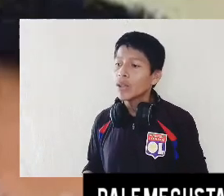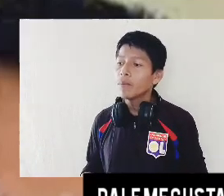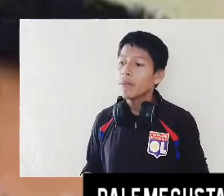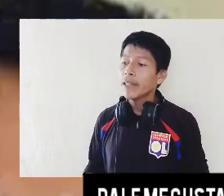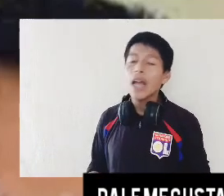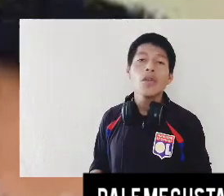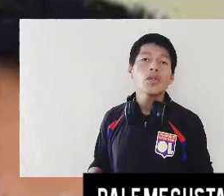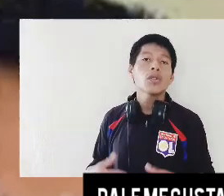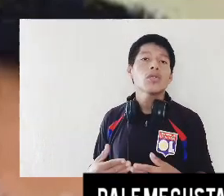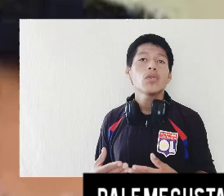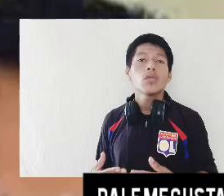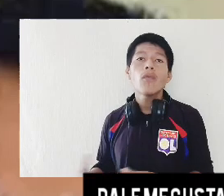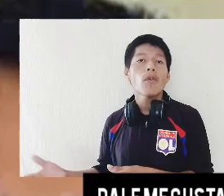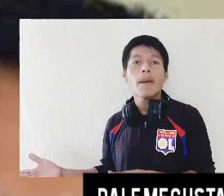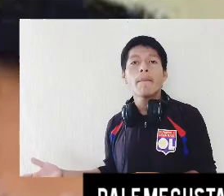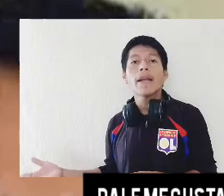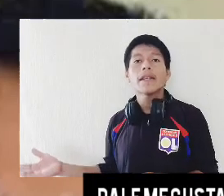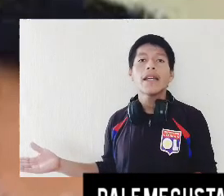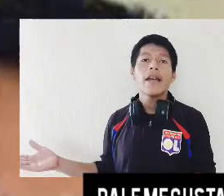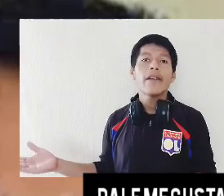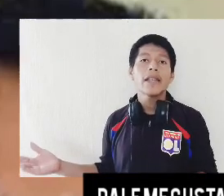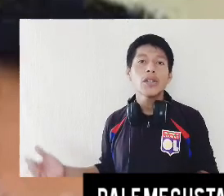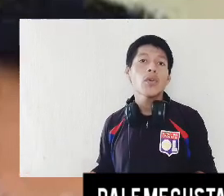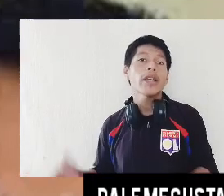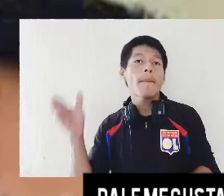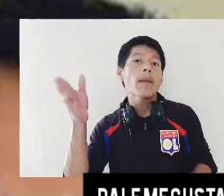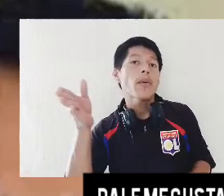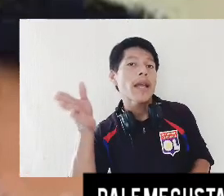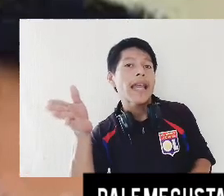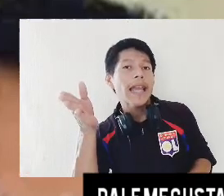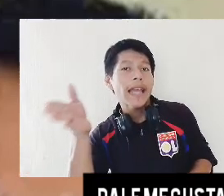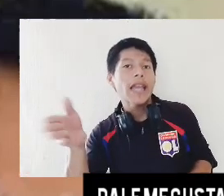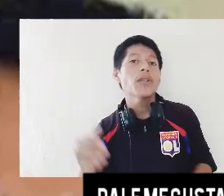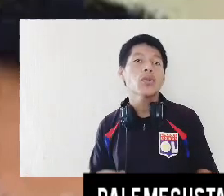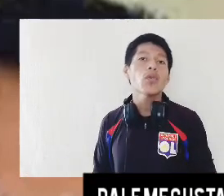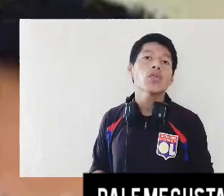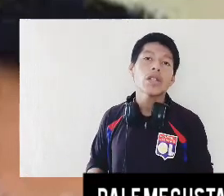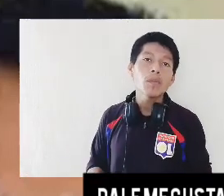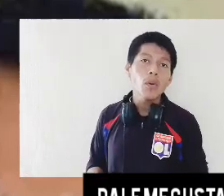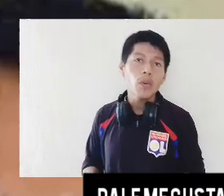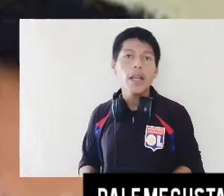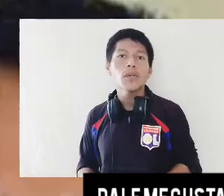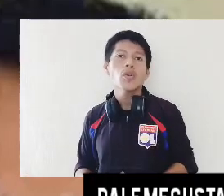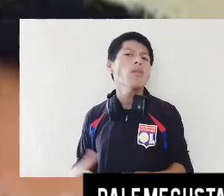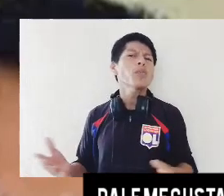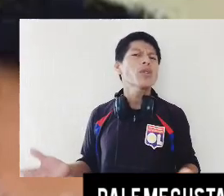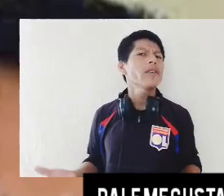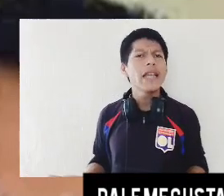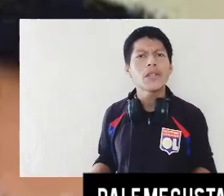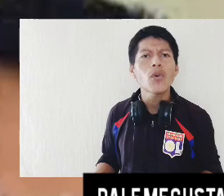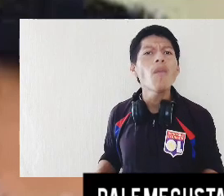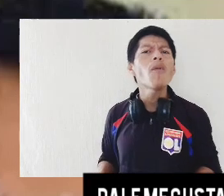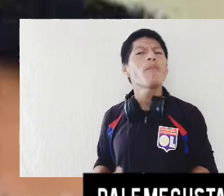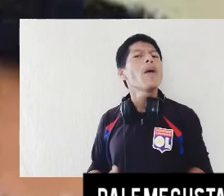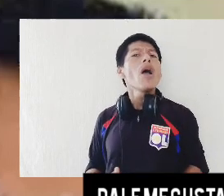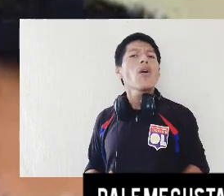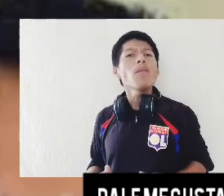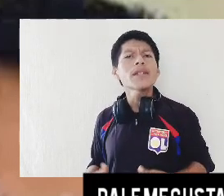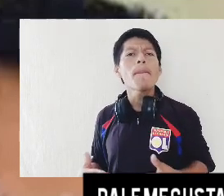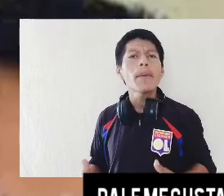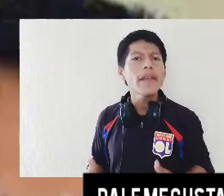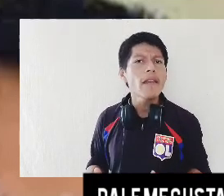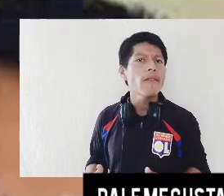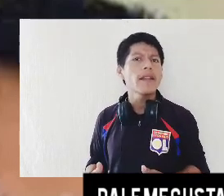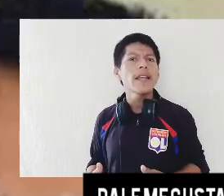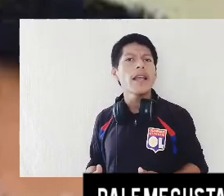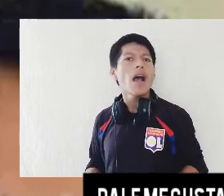realmente los implicados no forman parte de la verdad histórica, pero ellos son los involucrados. ¿Cómo es posible eso? ¿Cómo